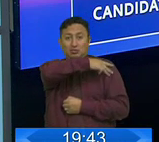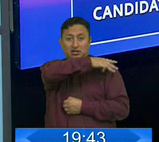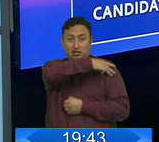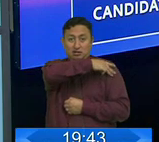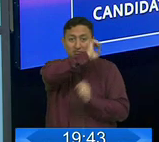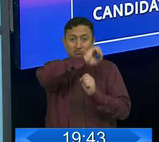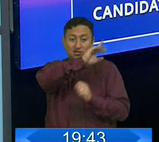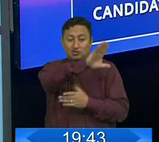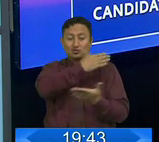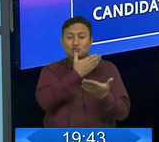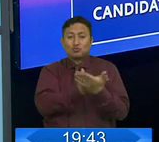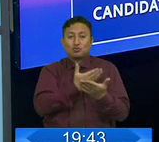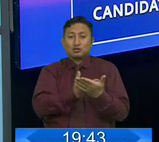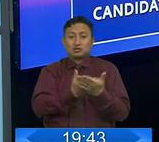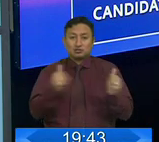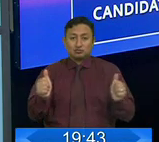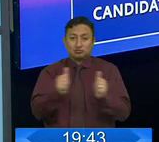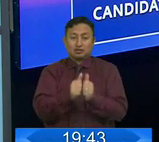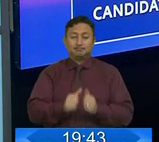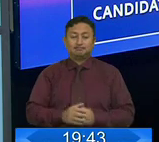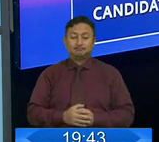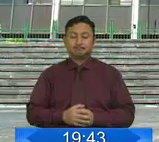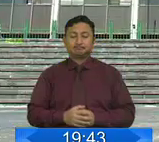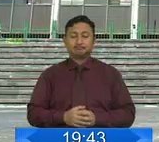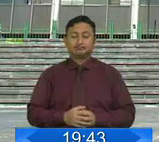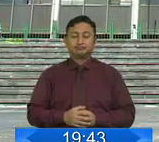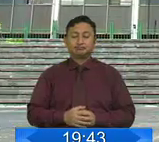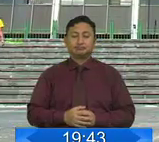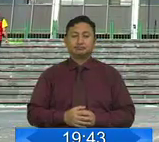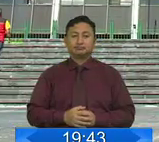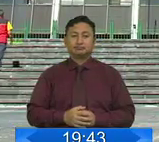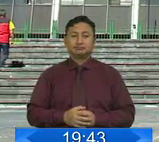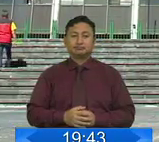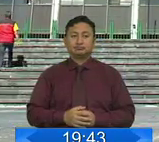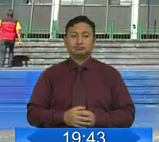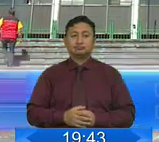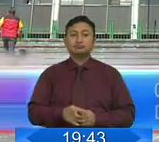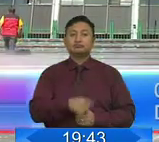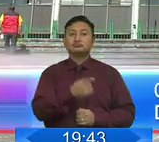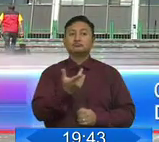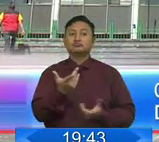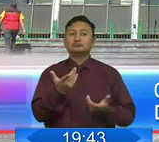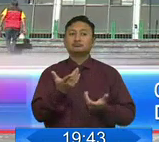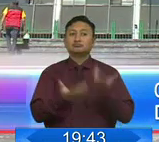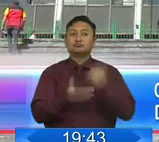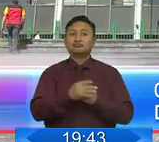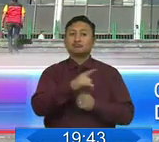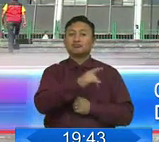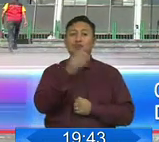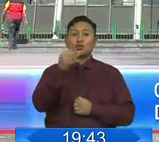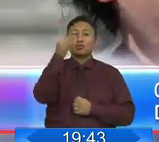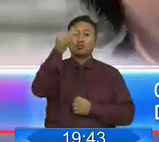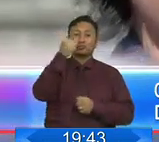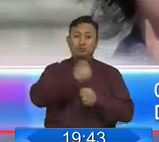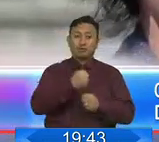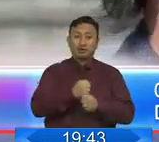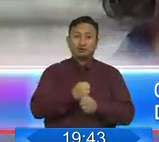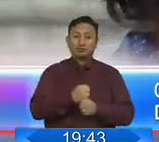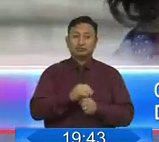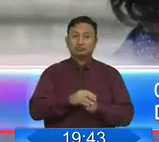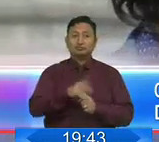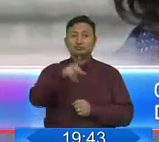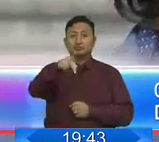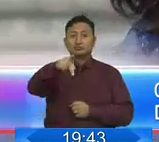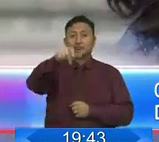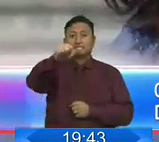las propuestas de Patricio Uvidia. Lo encontramos frente a lo que podría ser su futuro lugar de trabajo. Patricio Uvidia